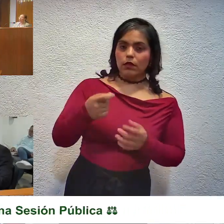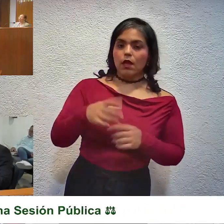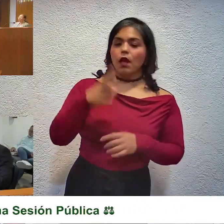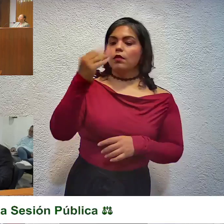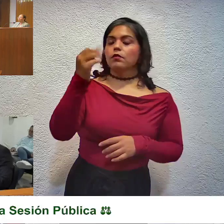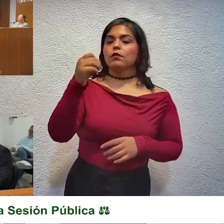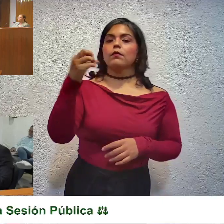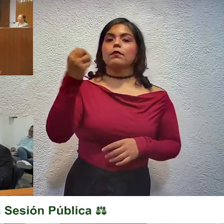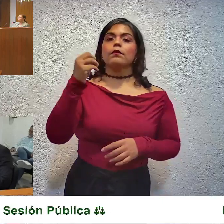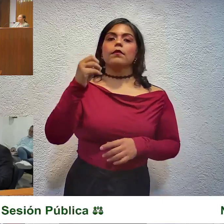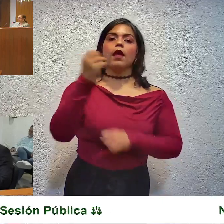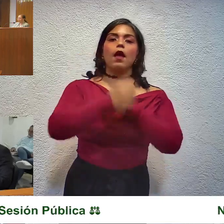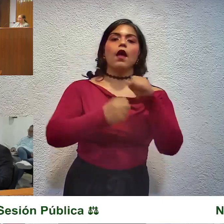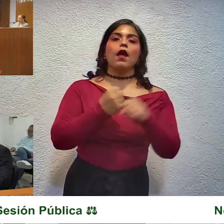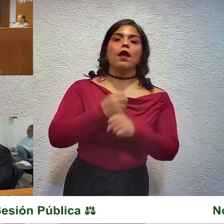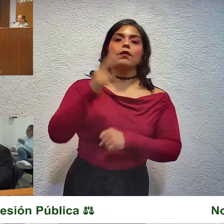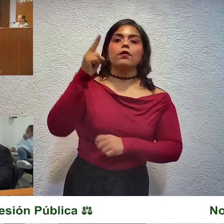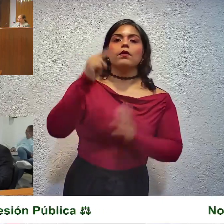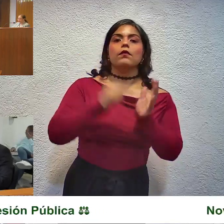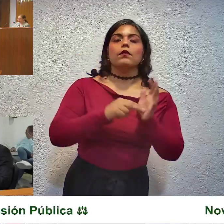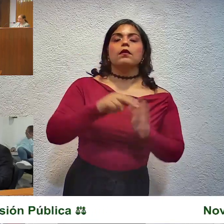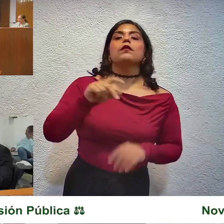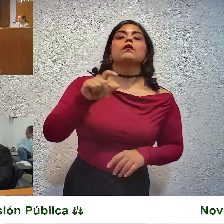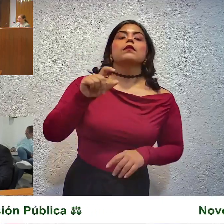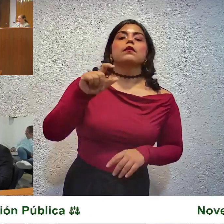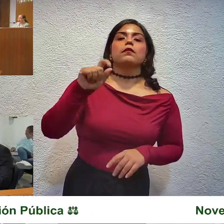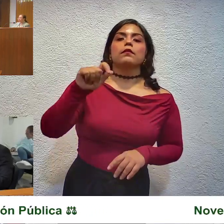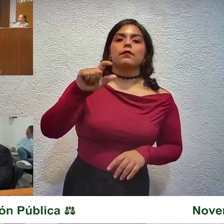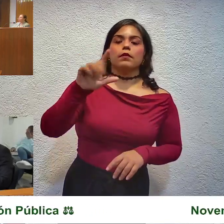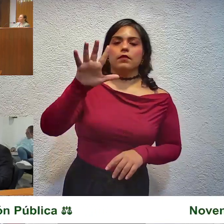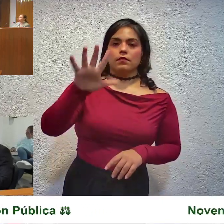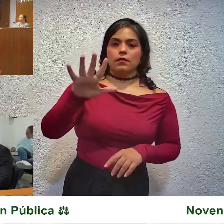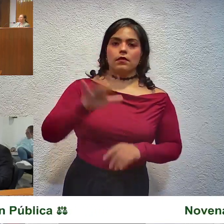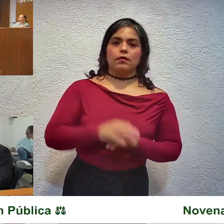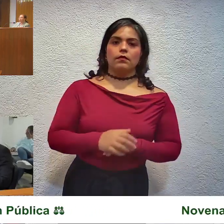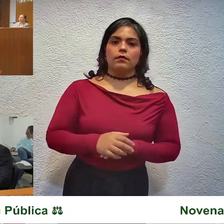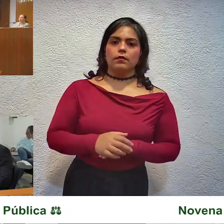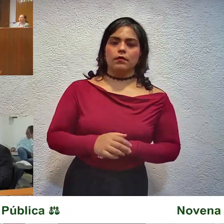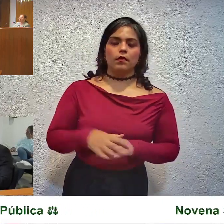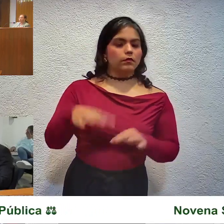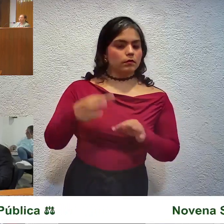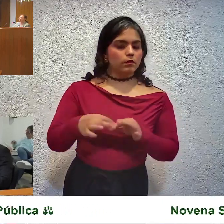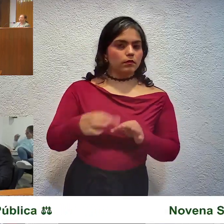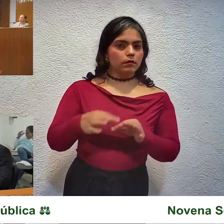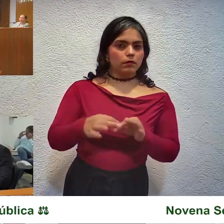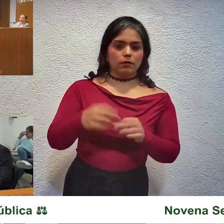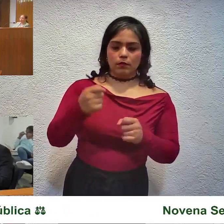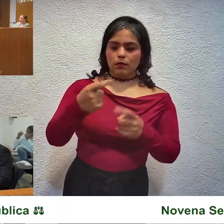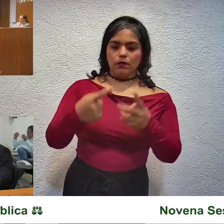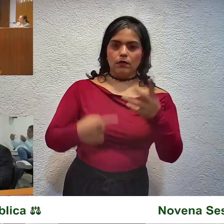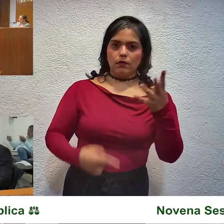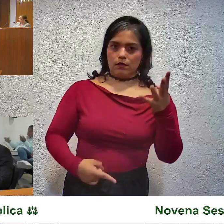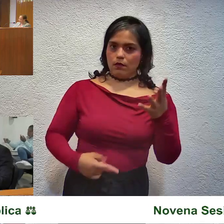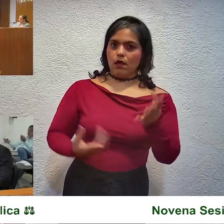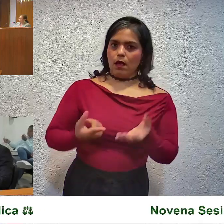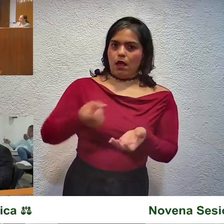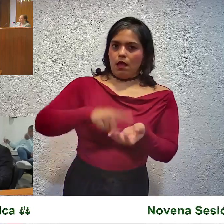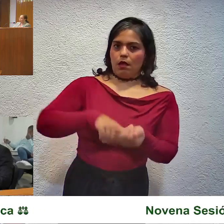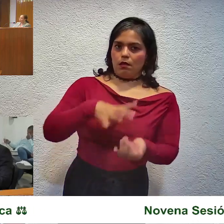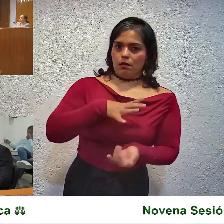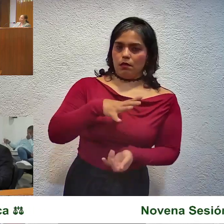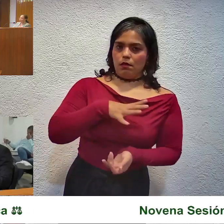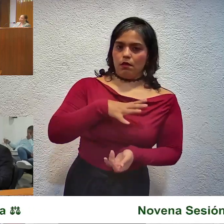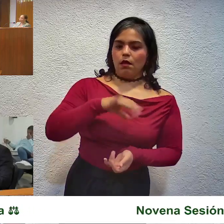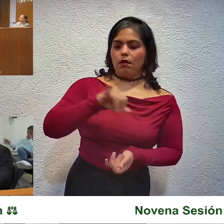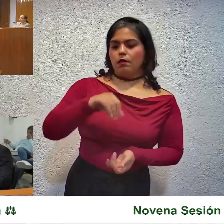del 2025. Así también, tener por cumplidos todos los efectos de las resoluciones del JDC